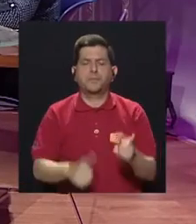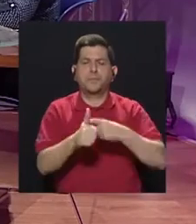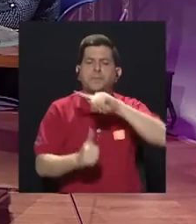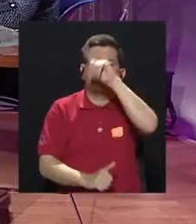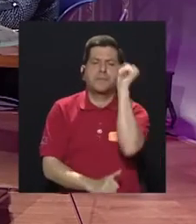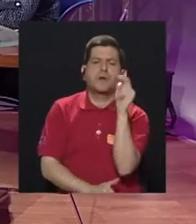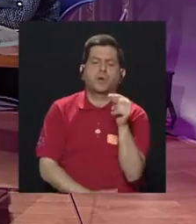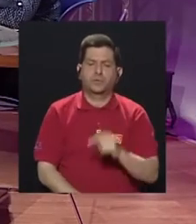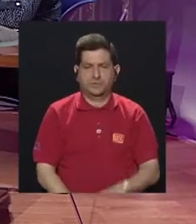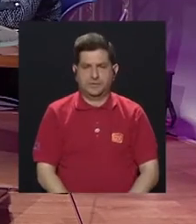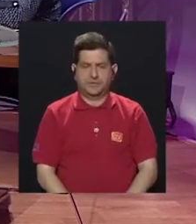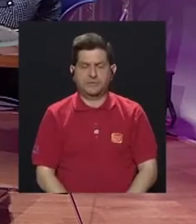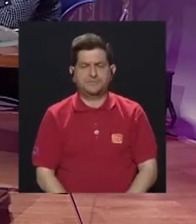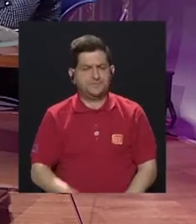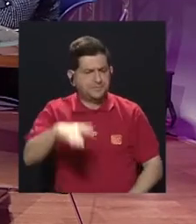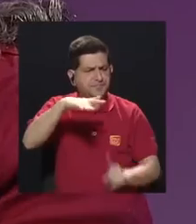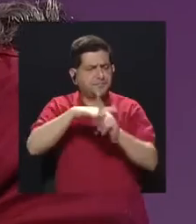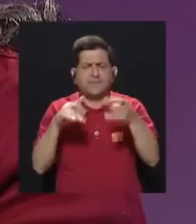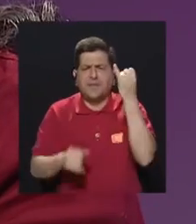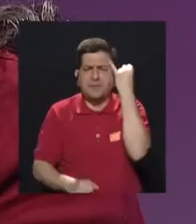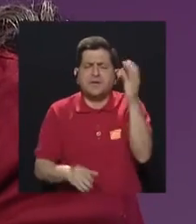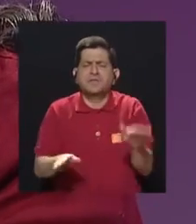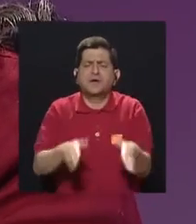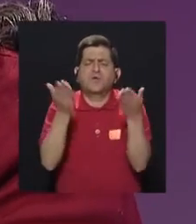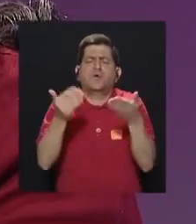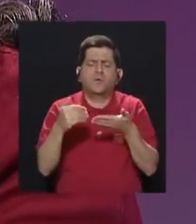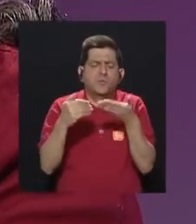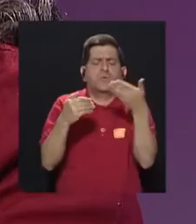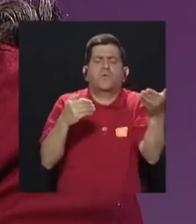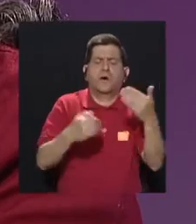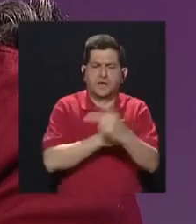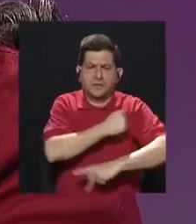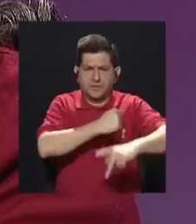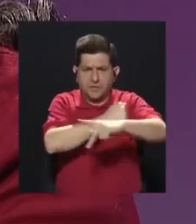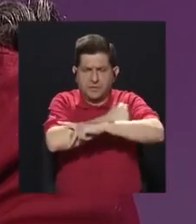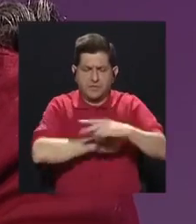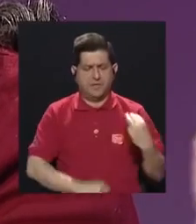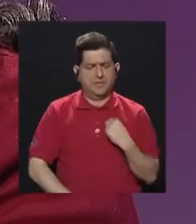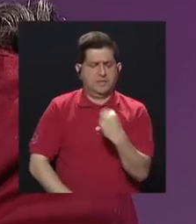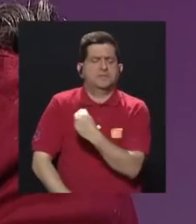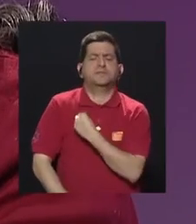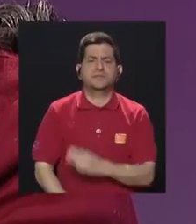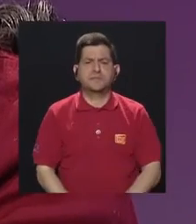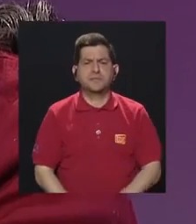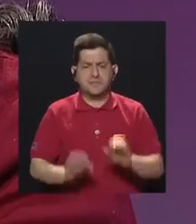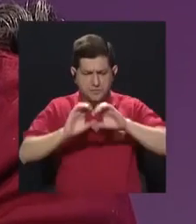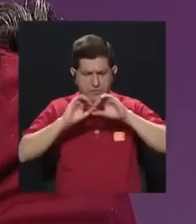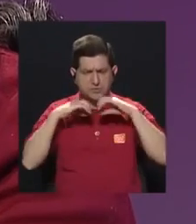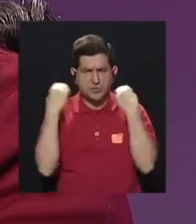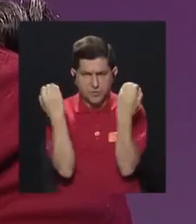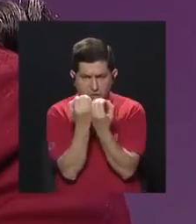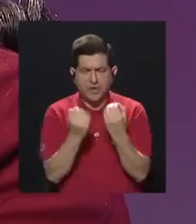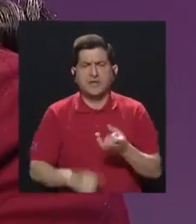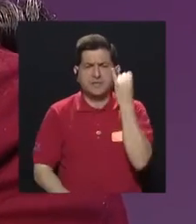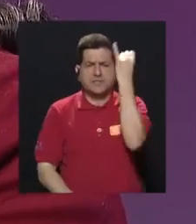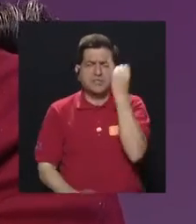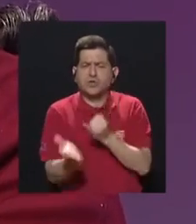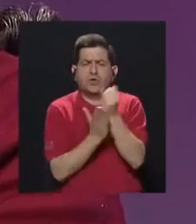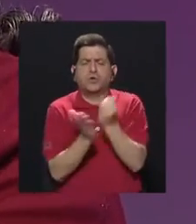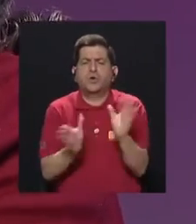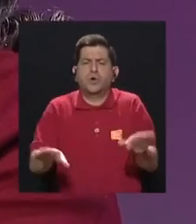vilma cómo es que surge esta iniciativa desde cuándo qué países la conforman cómo es que se organiza esta iniciativa de investigación